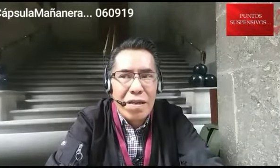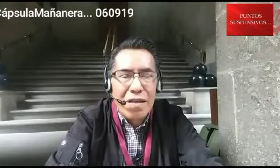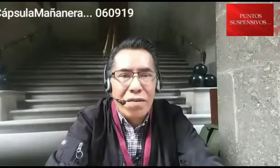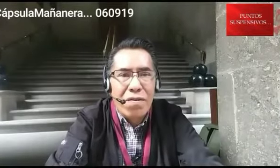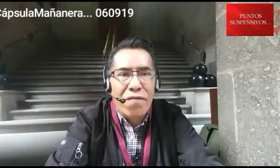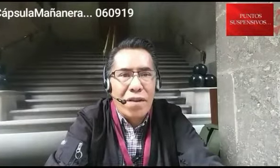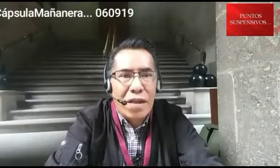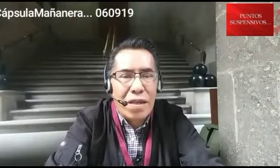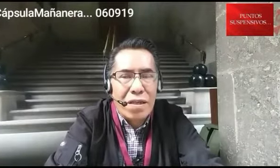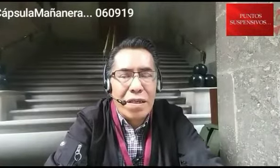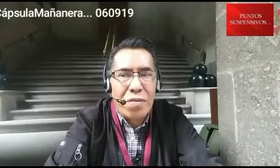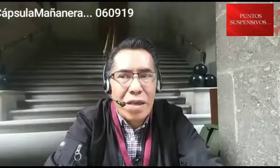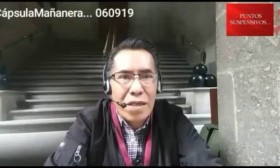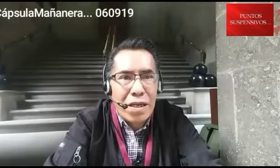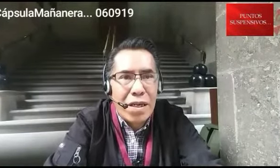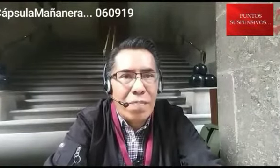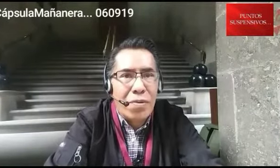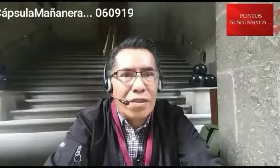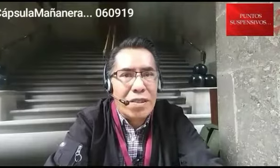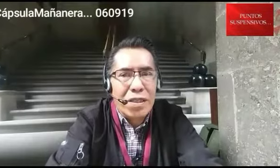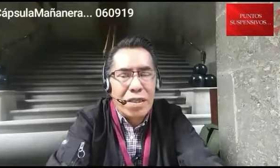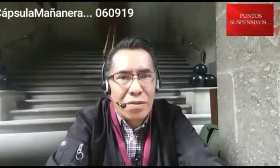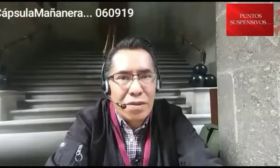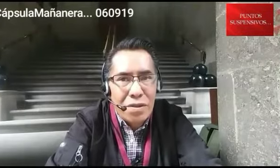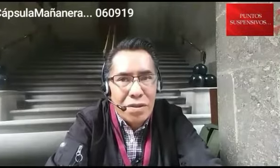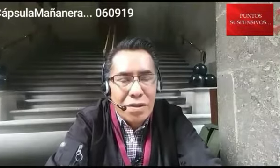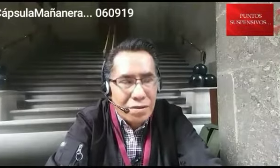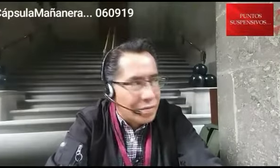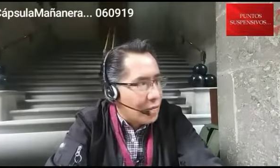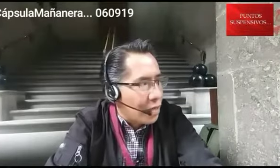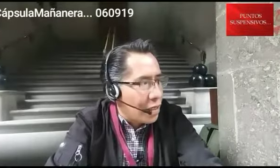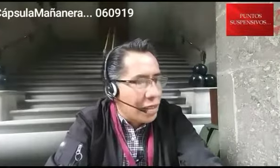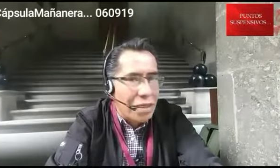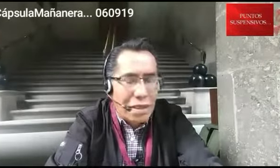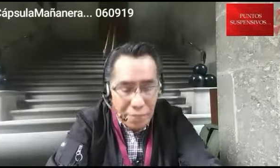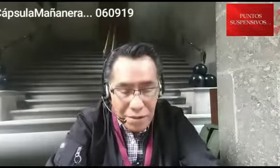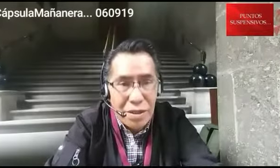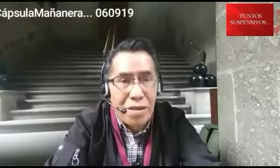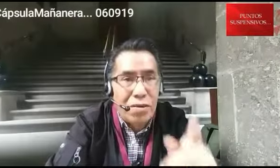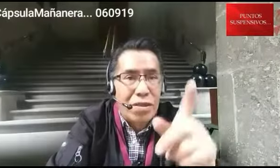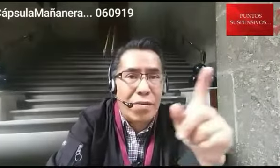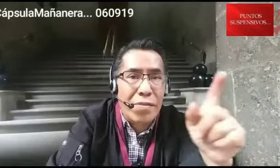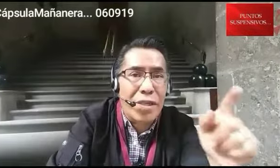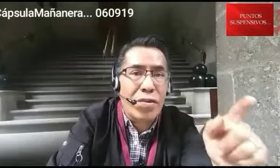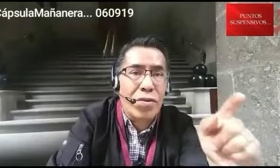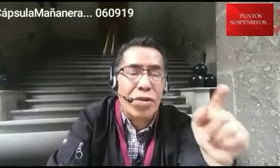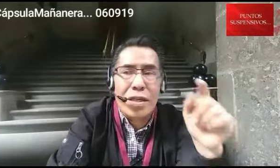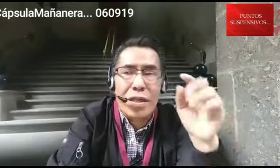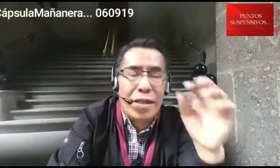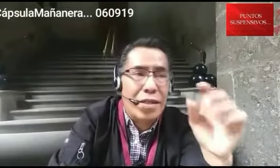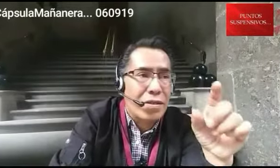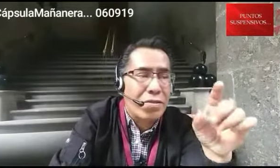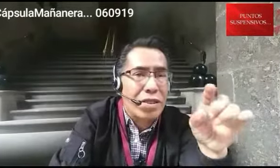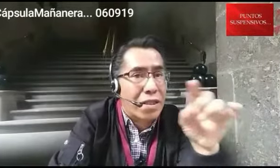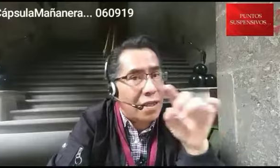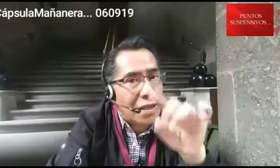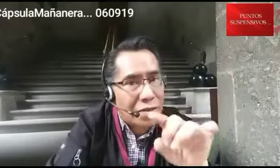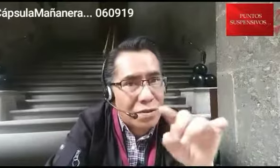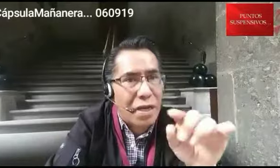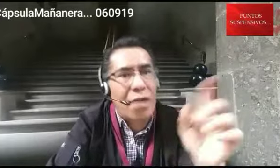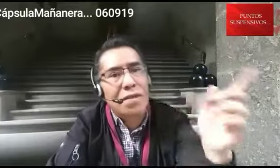Nacional no fuera igual que la policía anterior. Y bueno, incluso también mencionó que